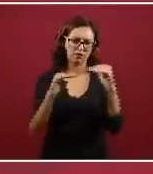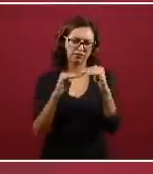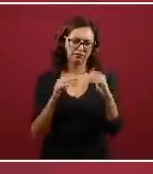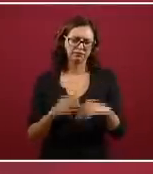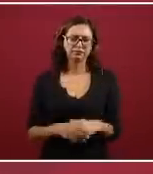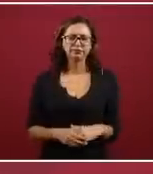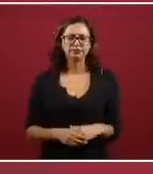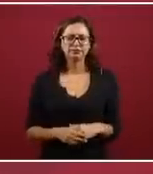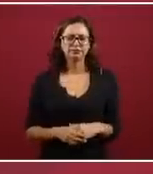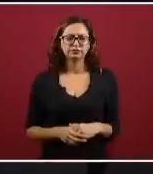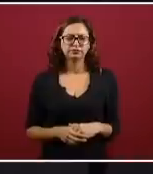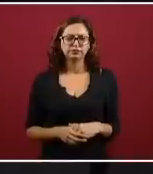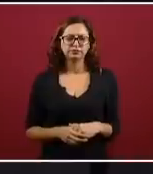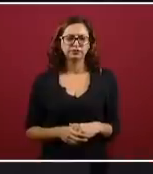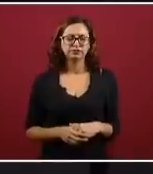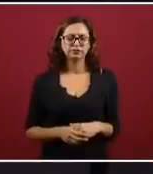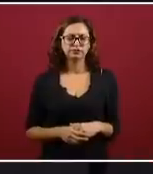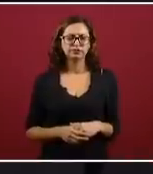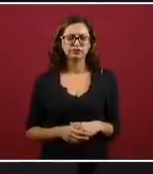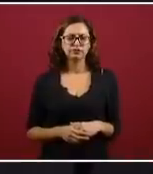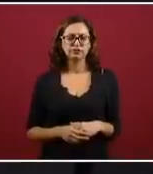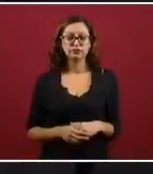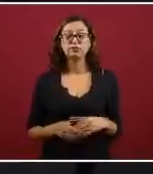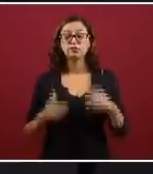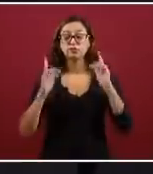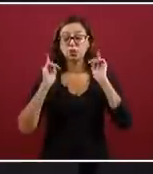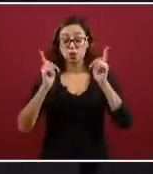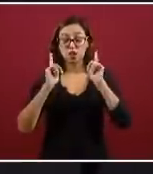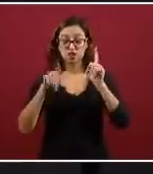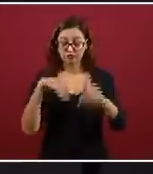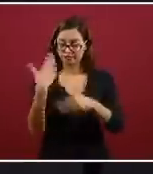ojalá y se haga pronto,